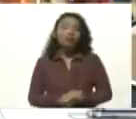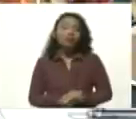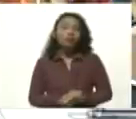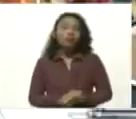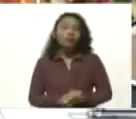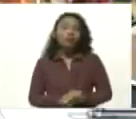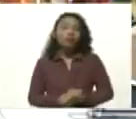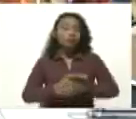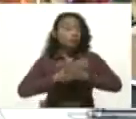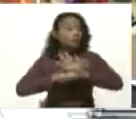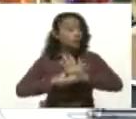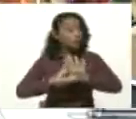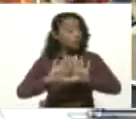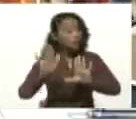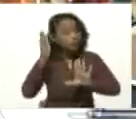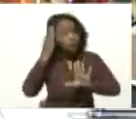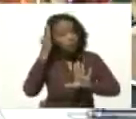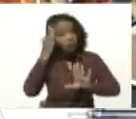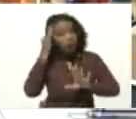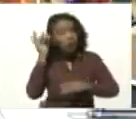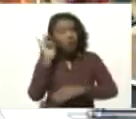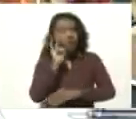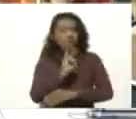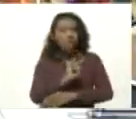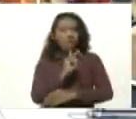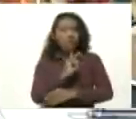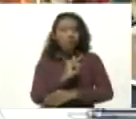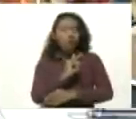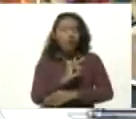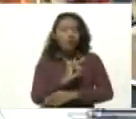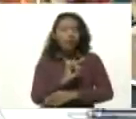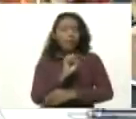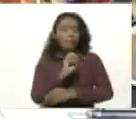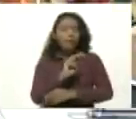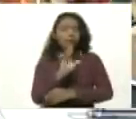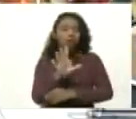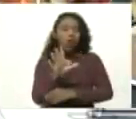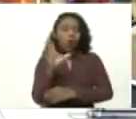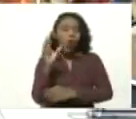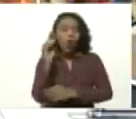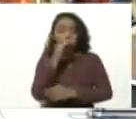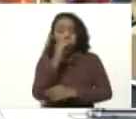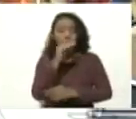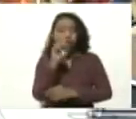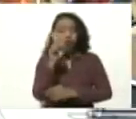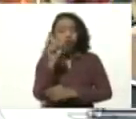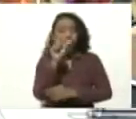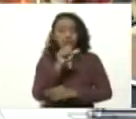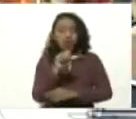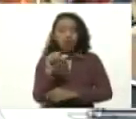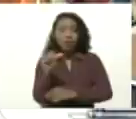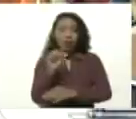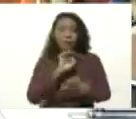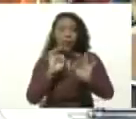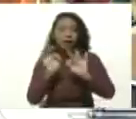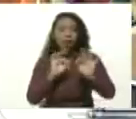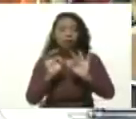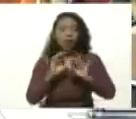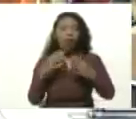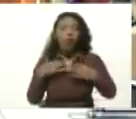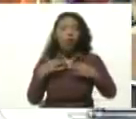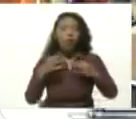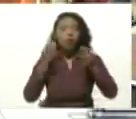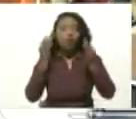Ya saben, lunes 25 de octubre, dentro de una semana, estamos preparando los